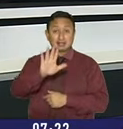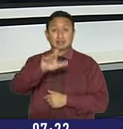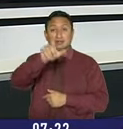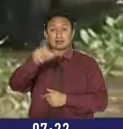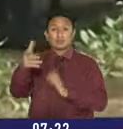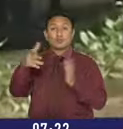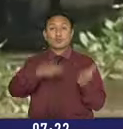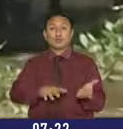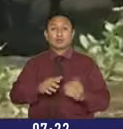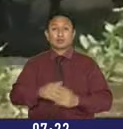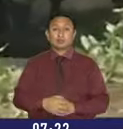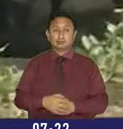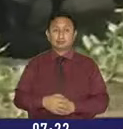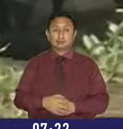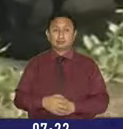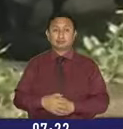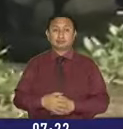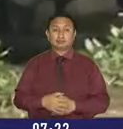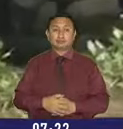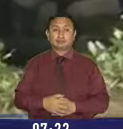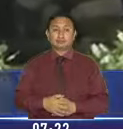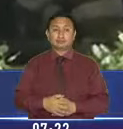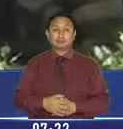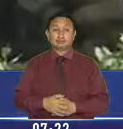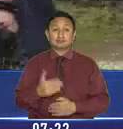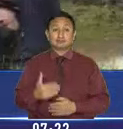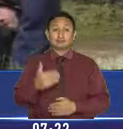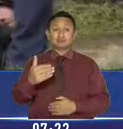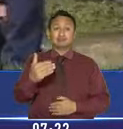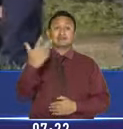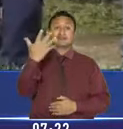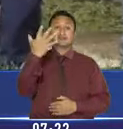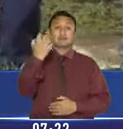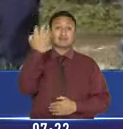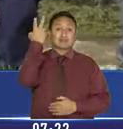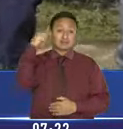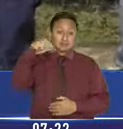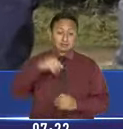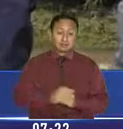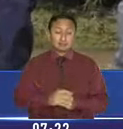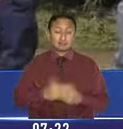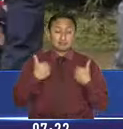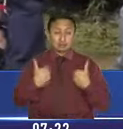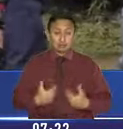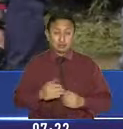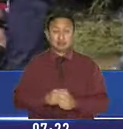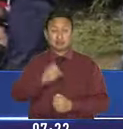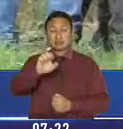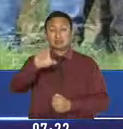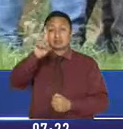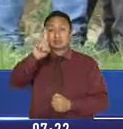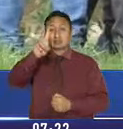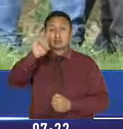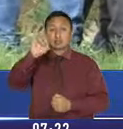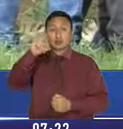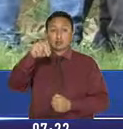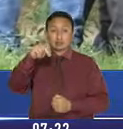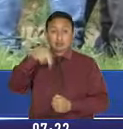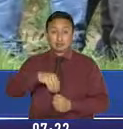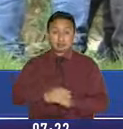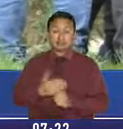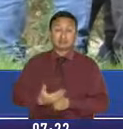Tuvo que pasar 15 días para que el cuerpo de Edwin Villa, de 34 años de edad, fuera encontrado, luego de que un aluvión ocurrido en el sector de Varianza de la provincia